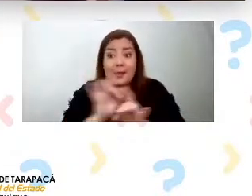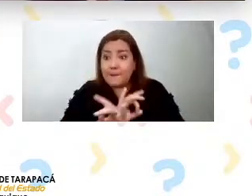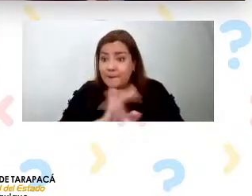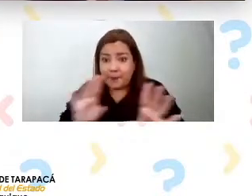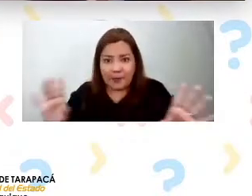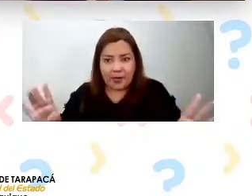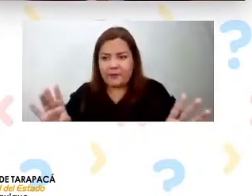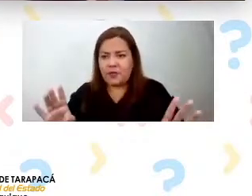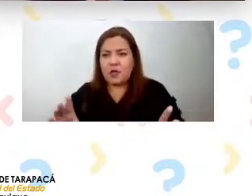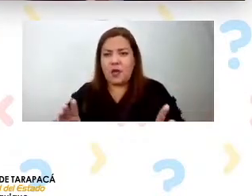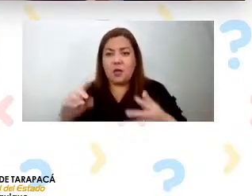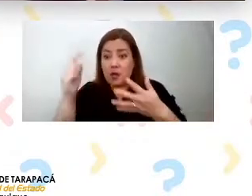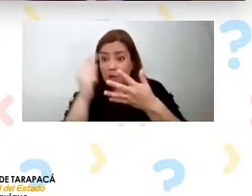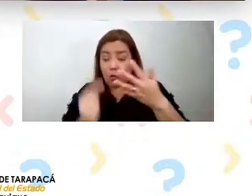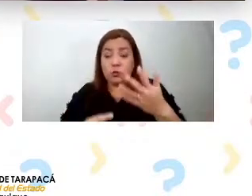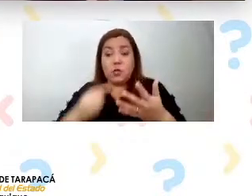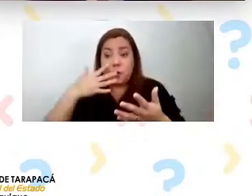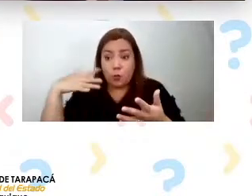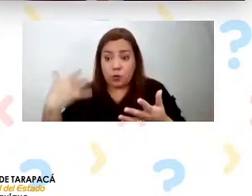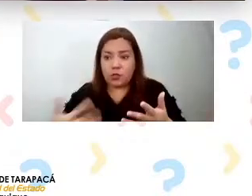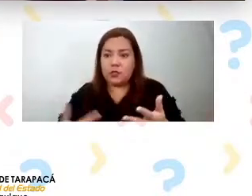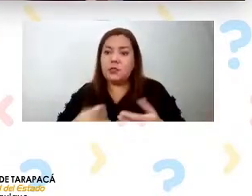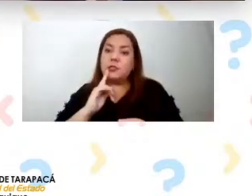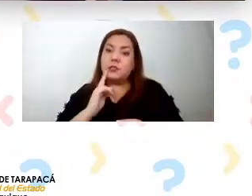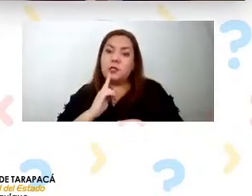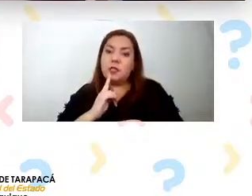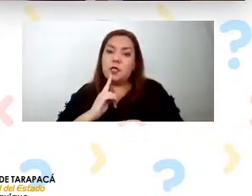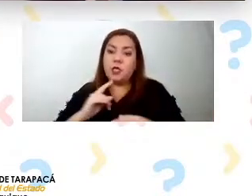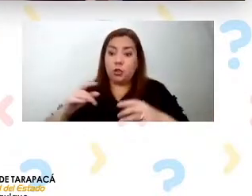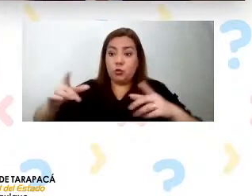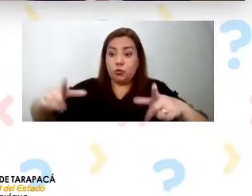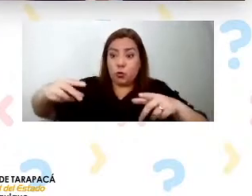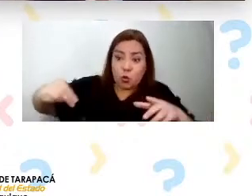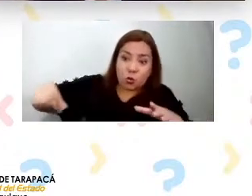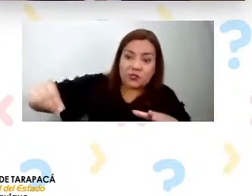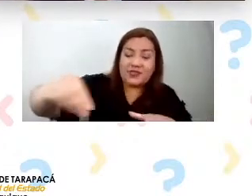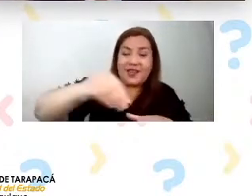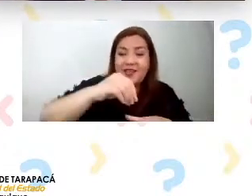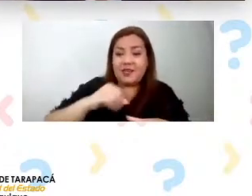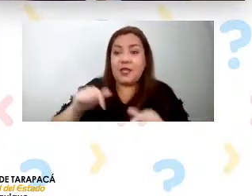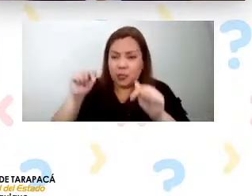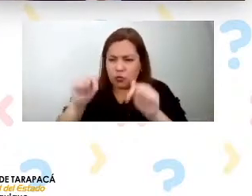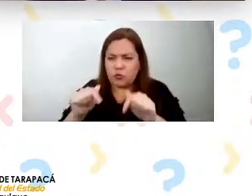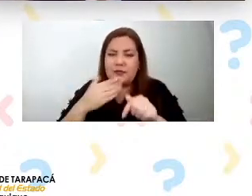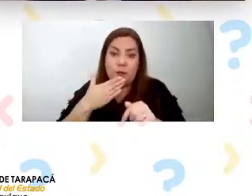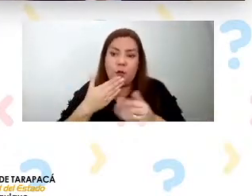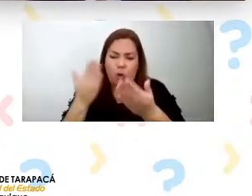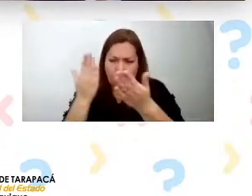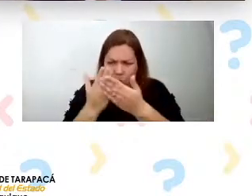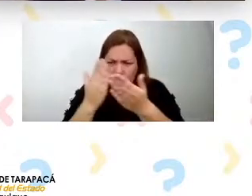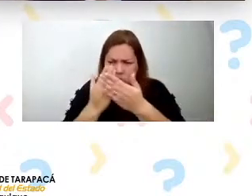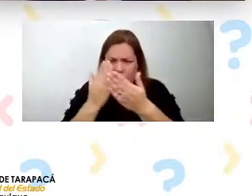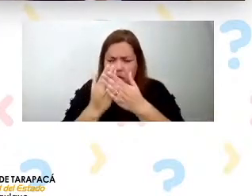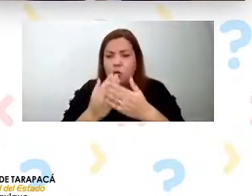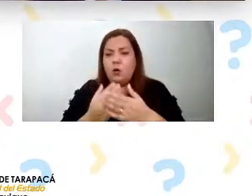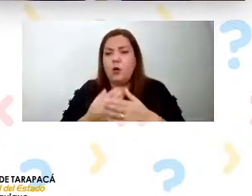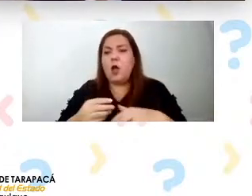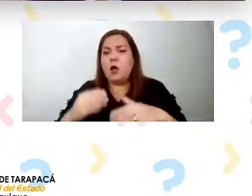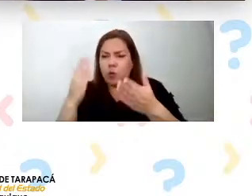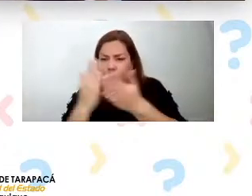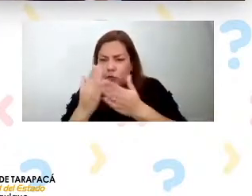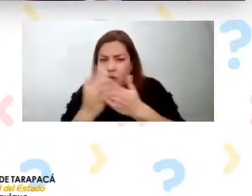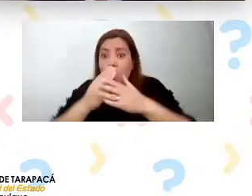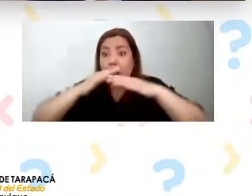cosas importantes que tienen son los salares también los hemos estudiado las